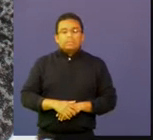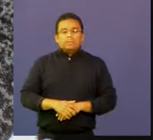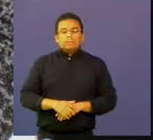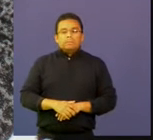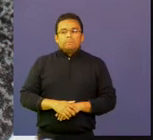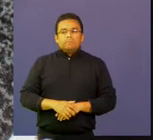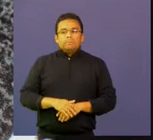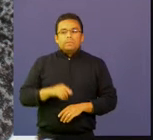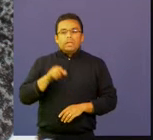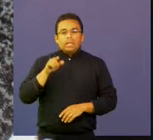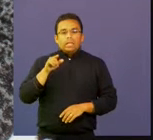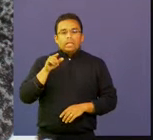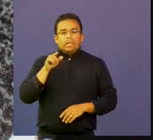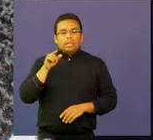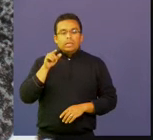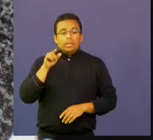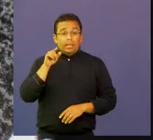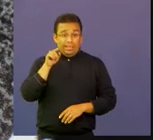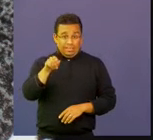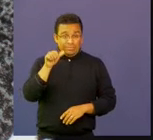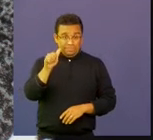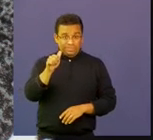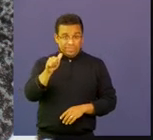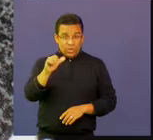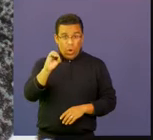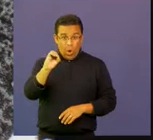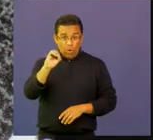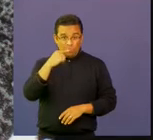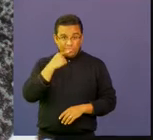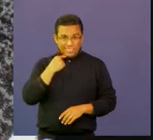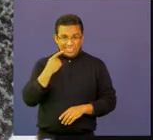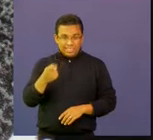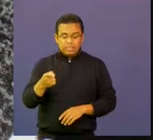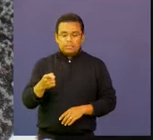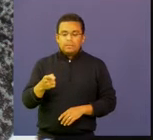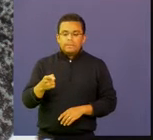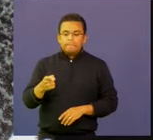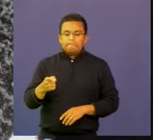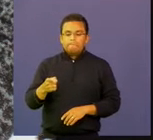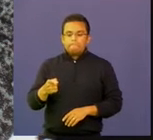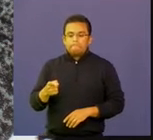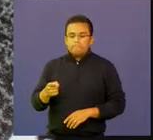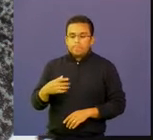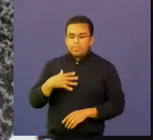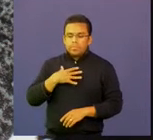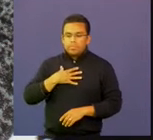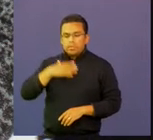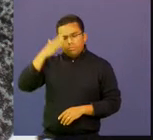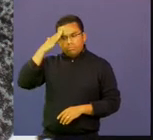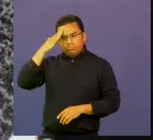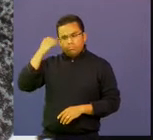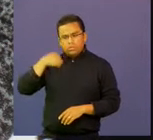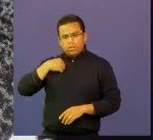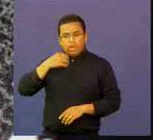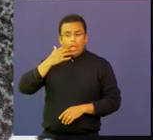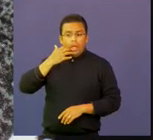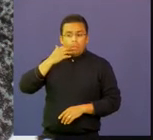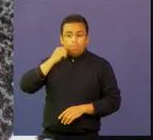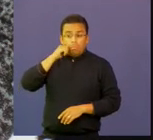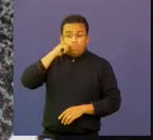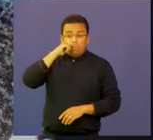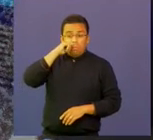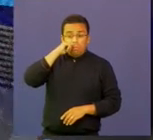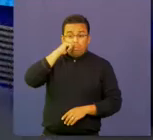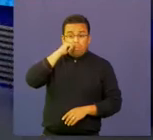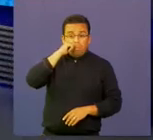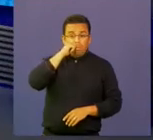Él decía, voy a mirar a esta cámara, él decía lo siguiente: aunque supiera que el mundo se acaba mañana, aún así hoy